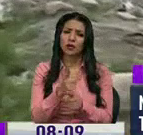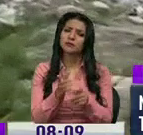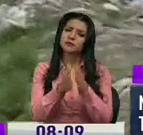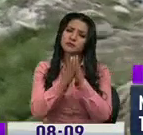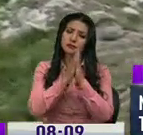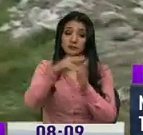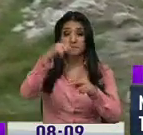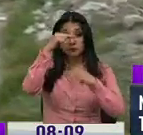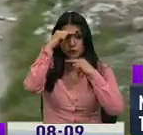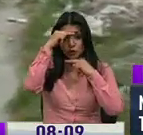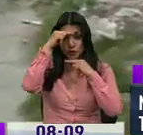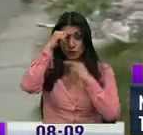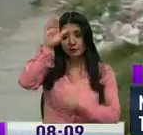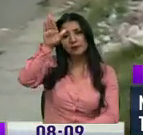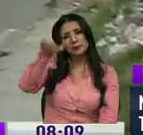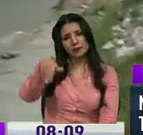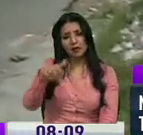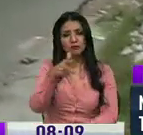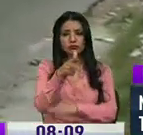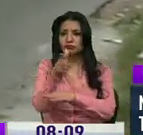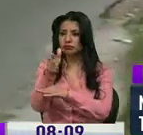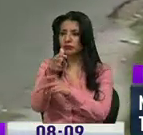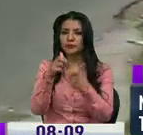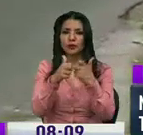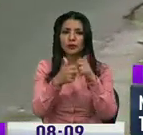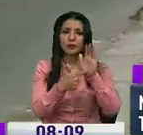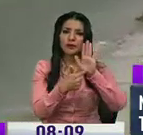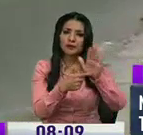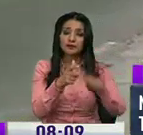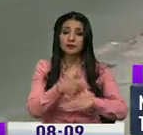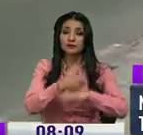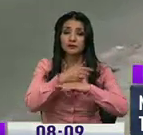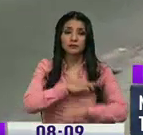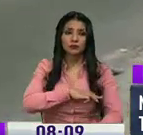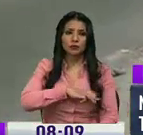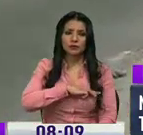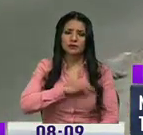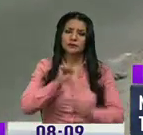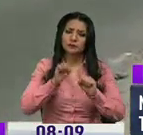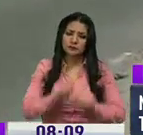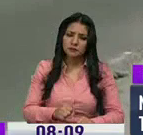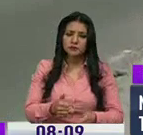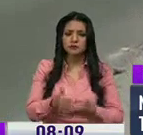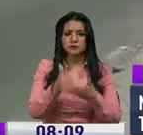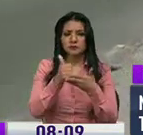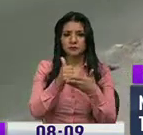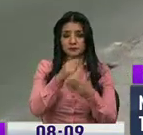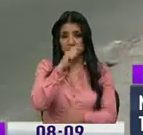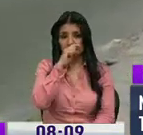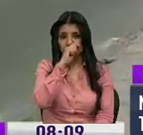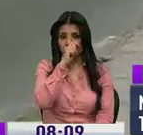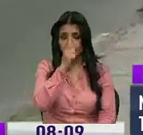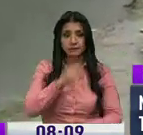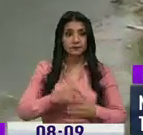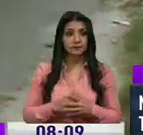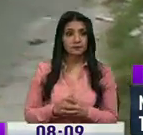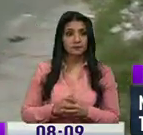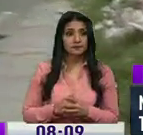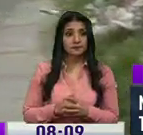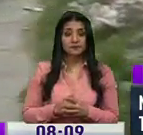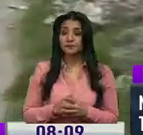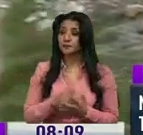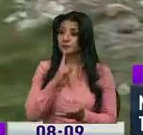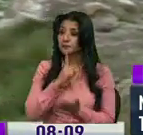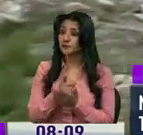noticiero para exponer entonces el problema y así las autoridades municipales les puedan ayudar, porque definitivamente, señor, muy buenos días. Gracias.